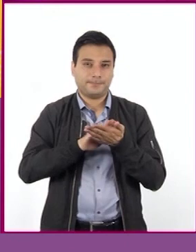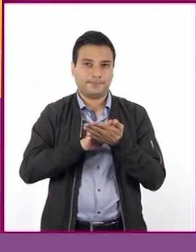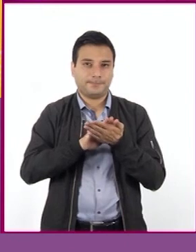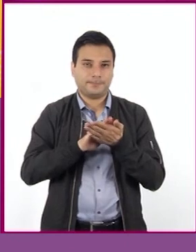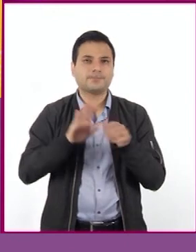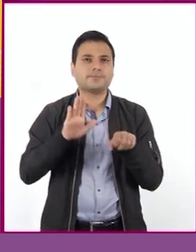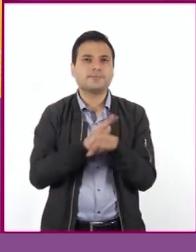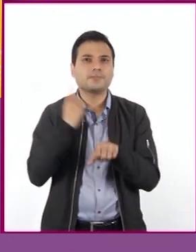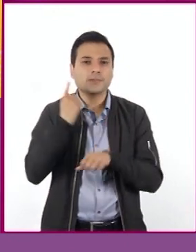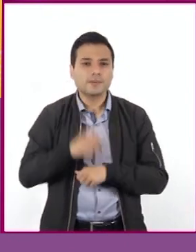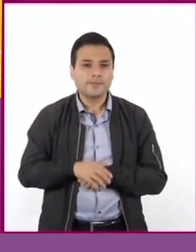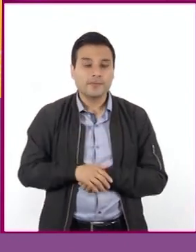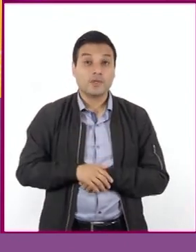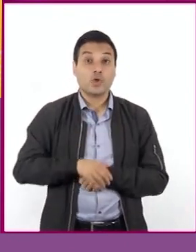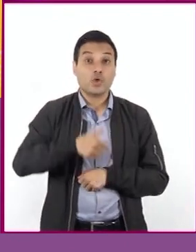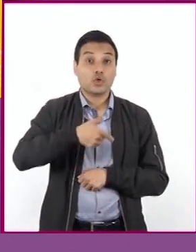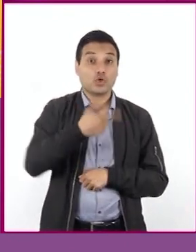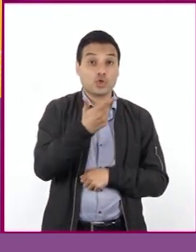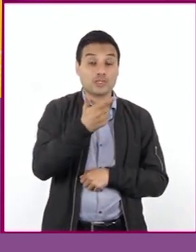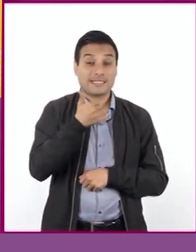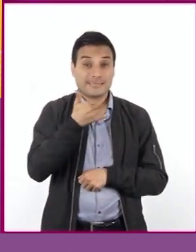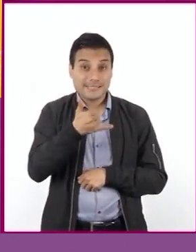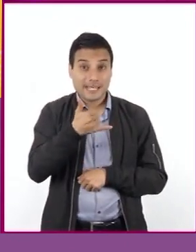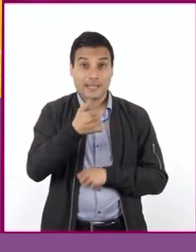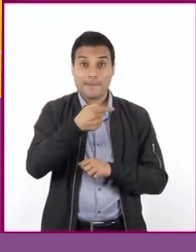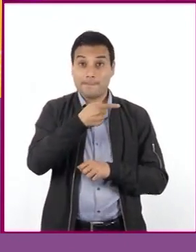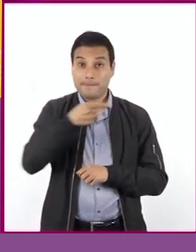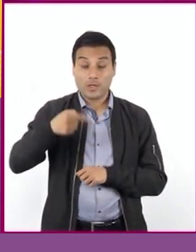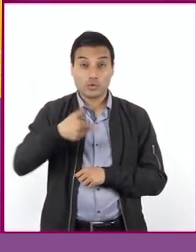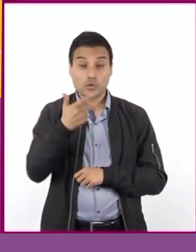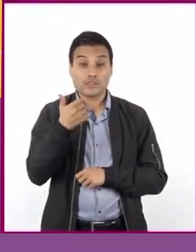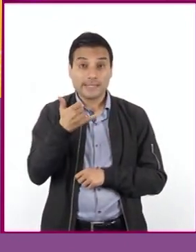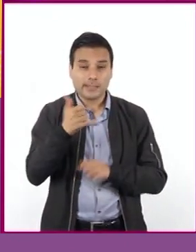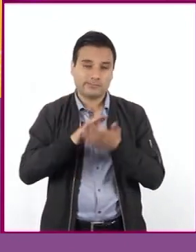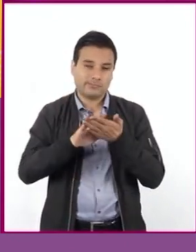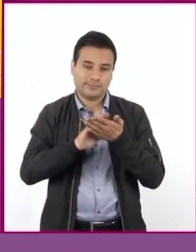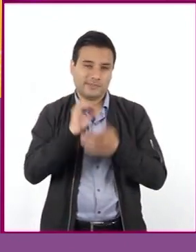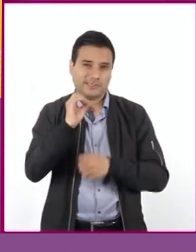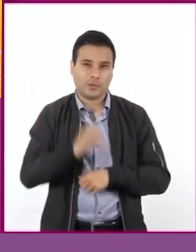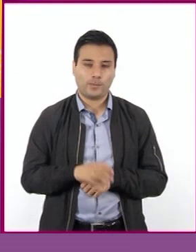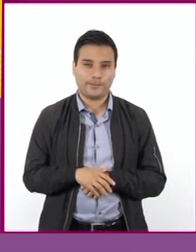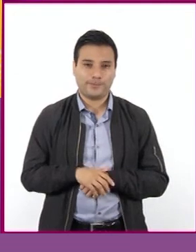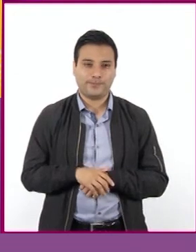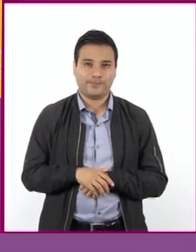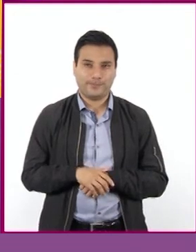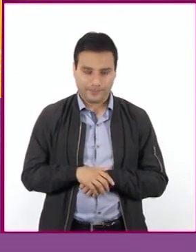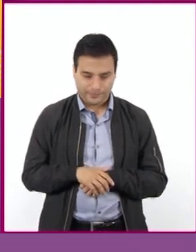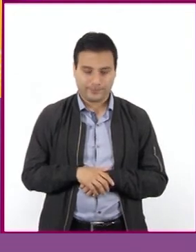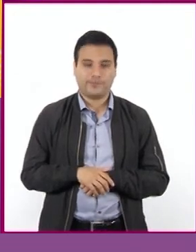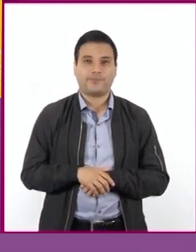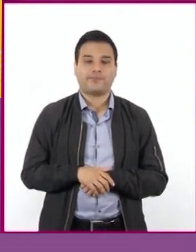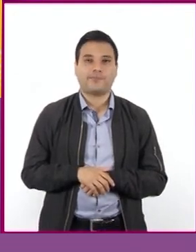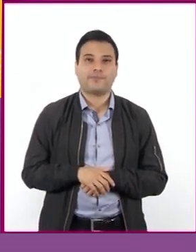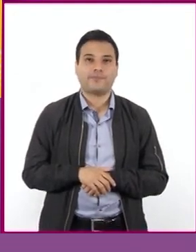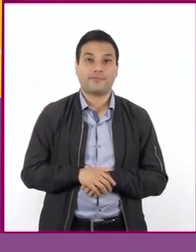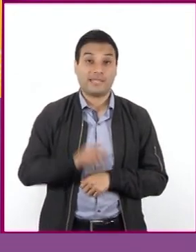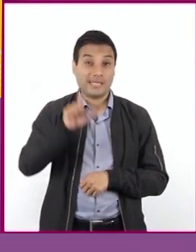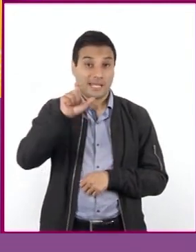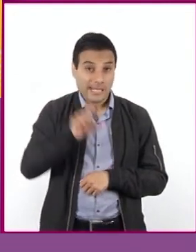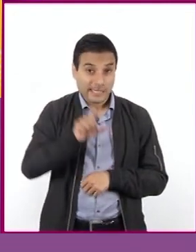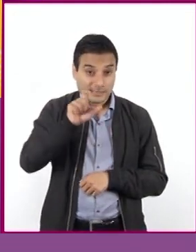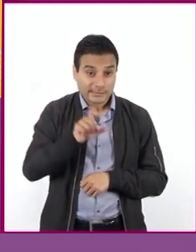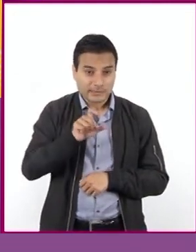12y más 12y negativo es igual a 0. Sumamos los términos semejantes con la incógnita